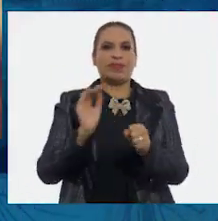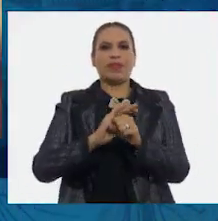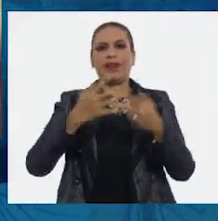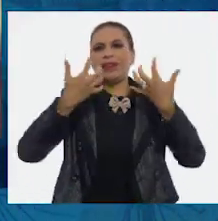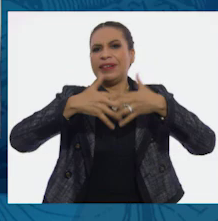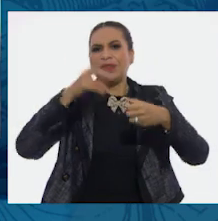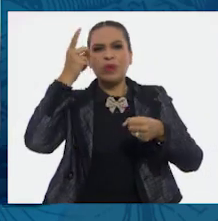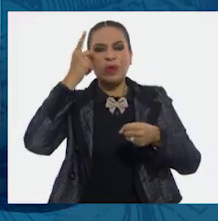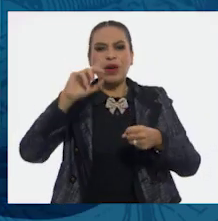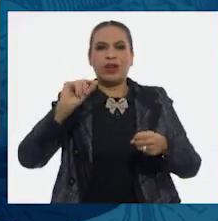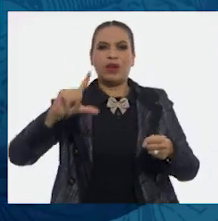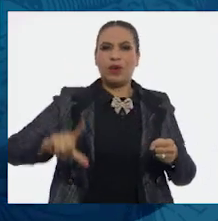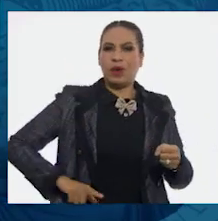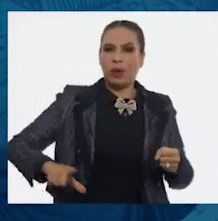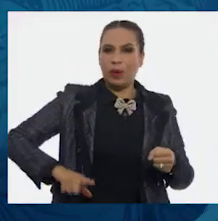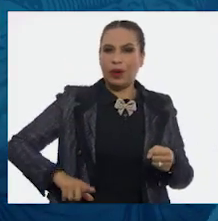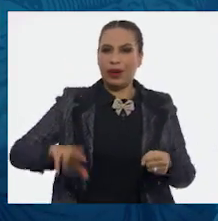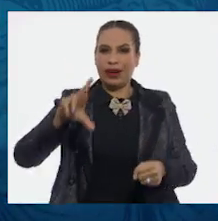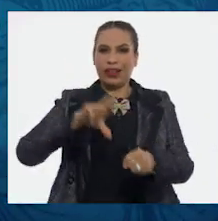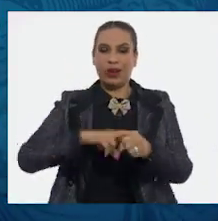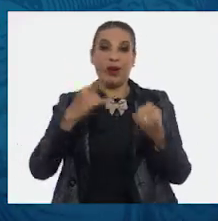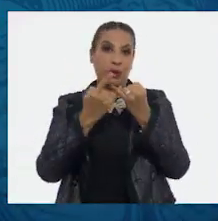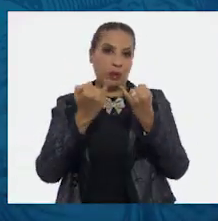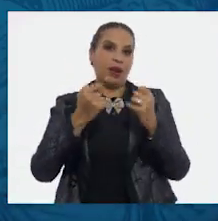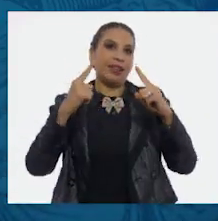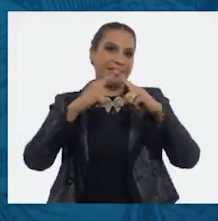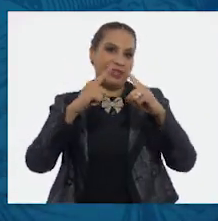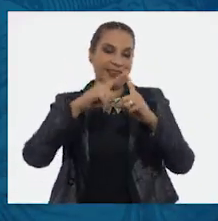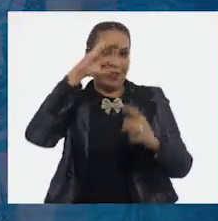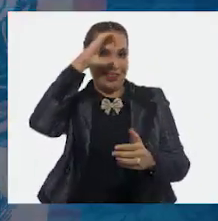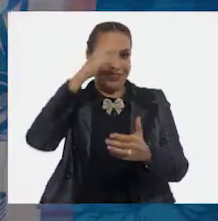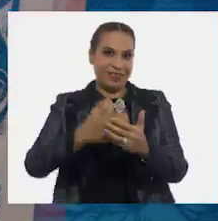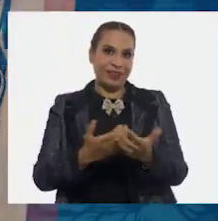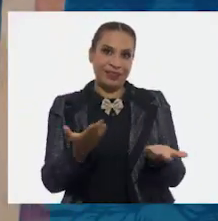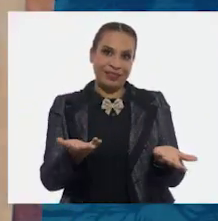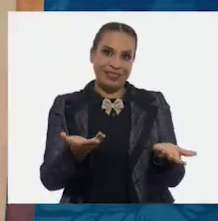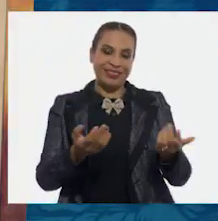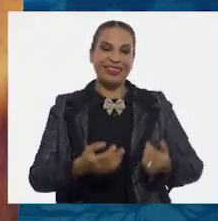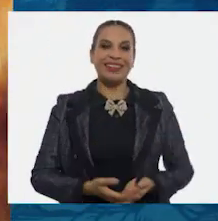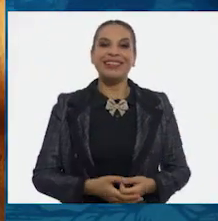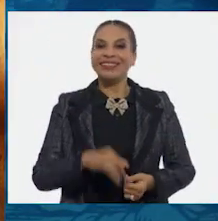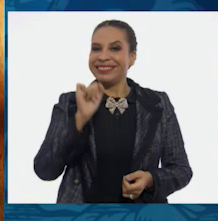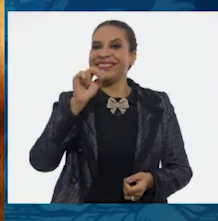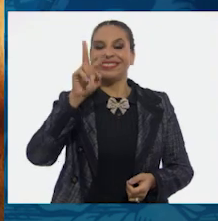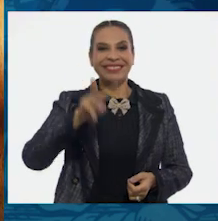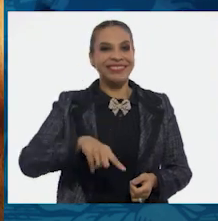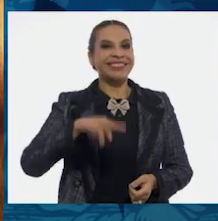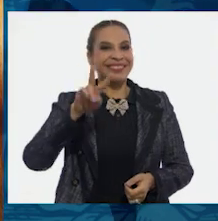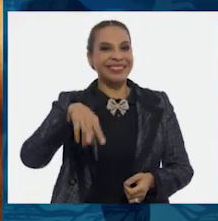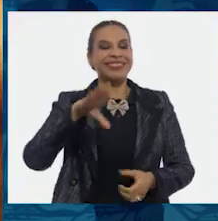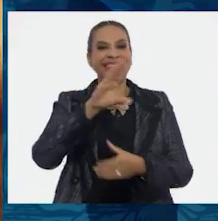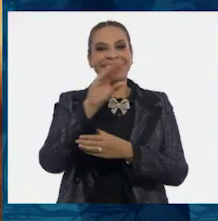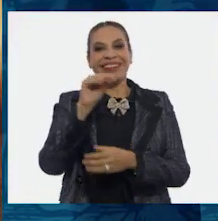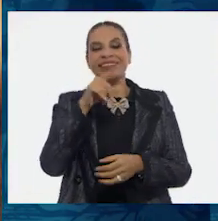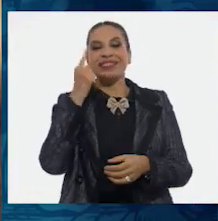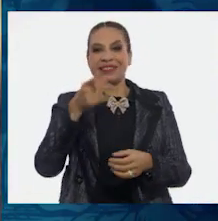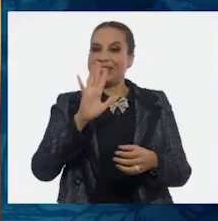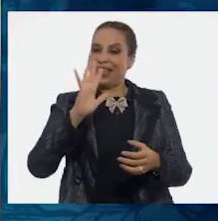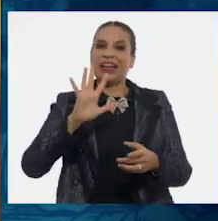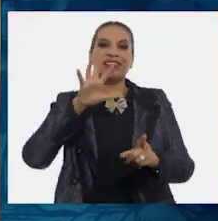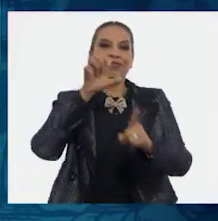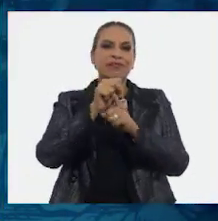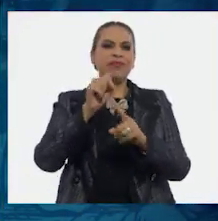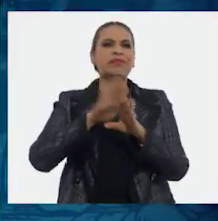empresarios, gobernadores y hasta la Iglesia Católica. Sí es cierto, Ton, y también lo logró